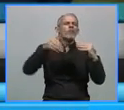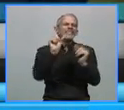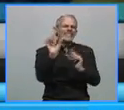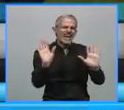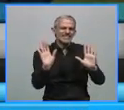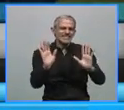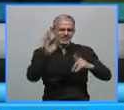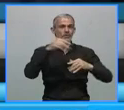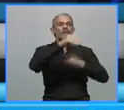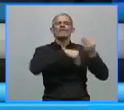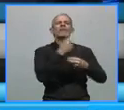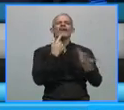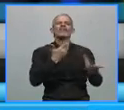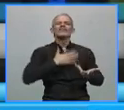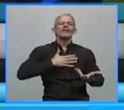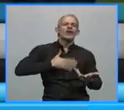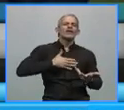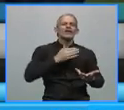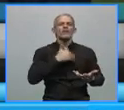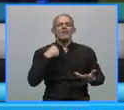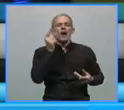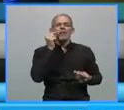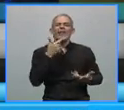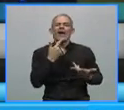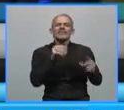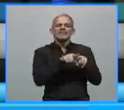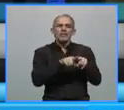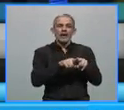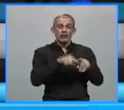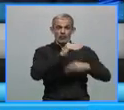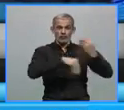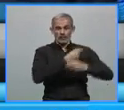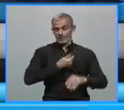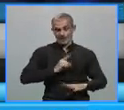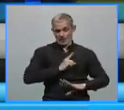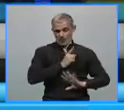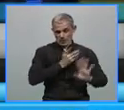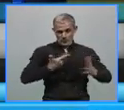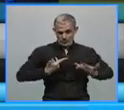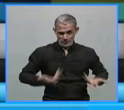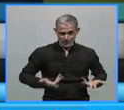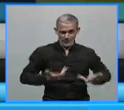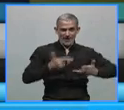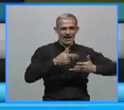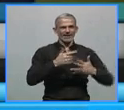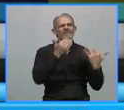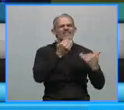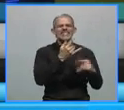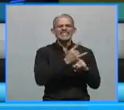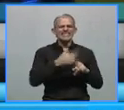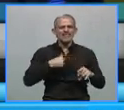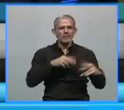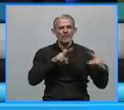tu familia Qué dice todo esto tu madre tu padre tus hermanos familia está orgullosa me felicita cada